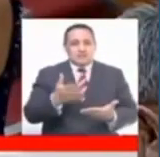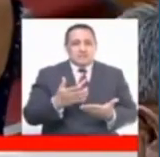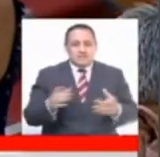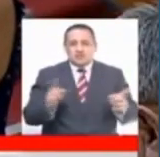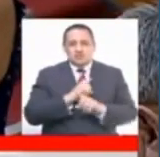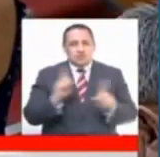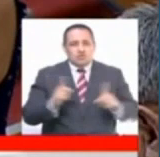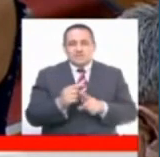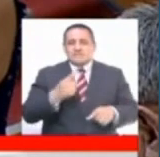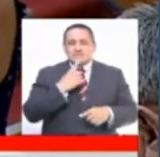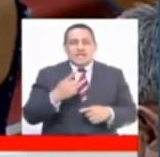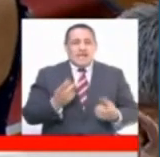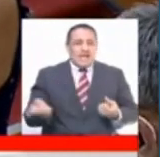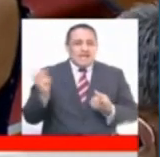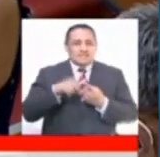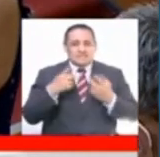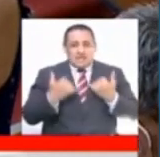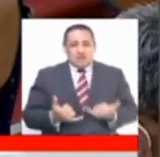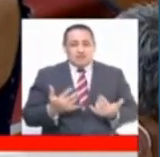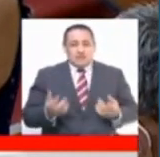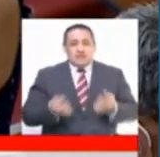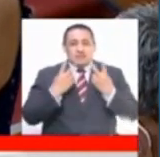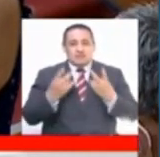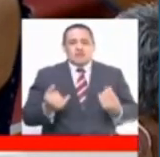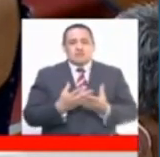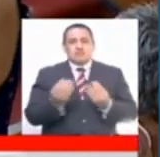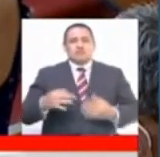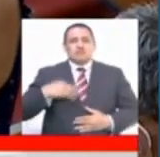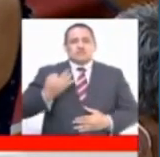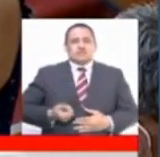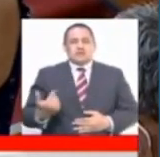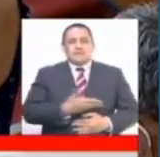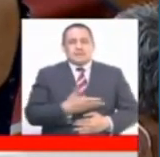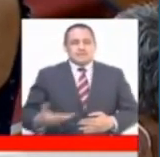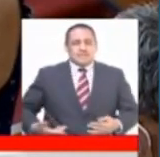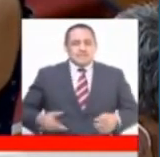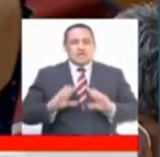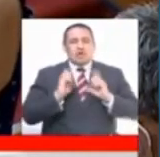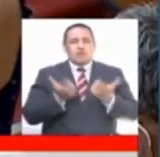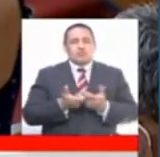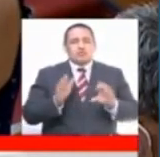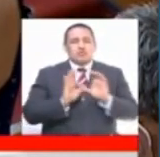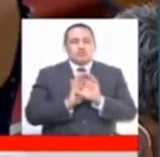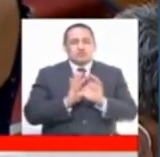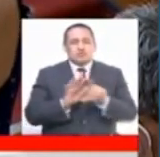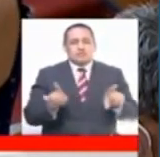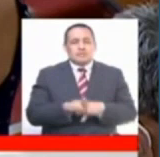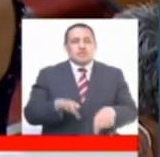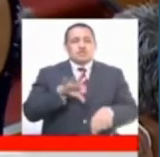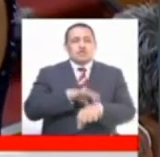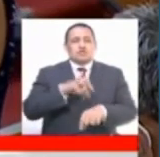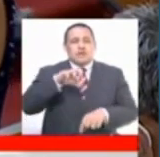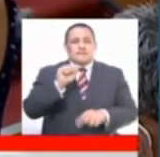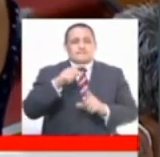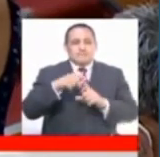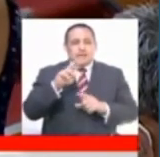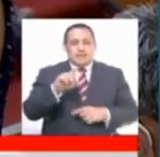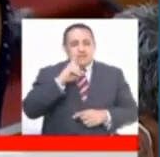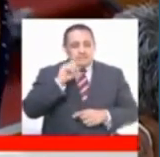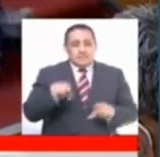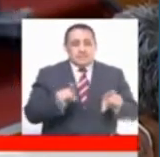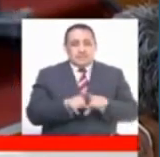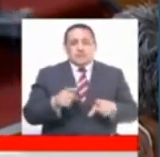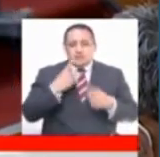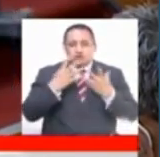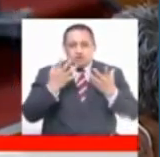ley, las obras quedarían inconclusas porque ya no nos transferirían el resto de presupuesto para poder culminar estas